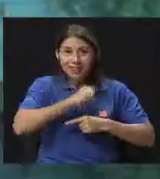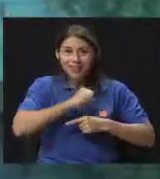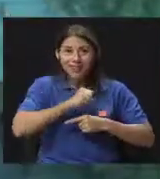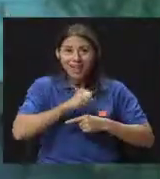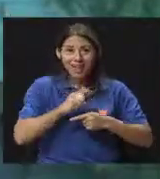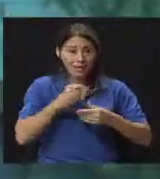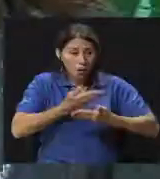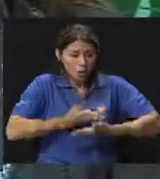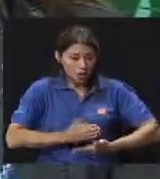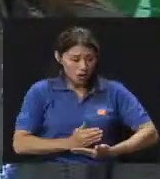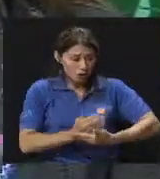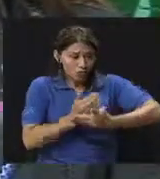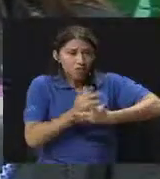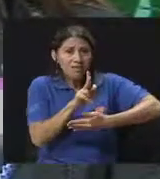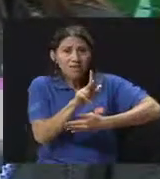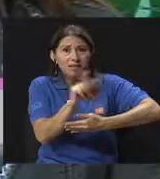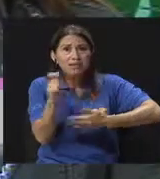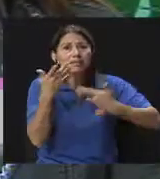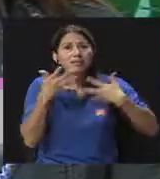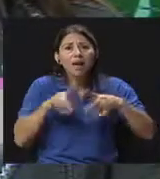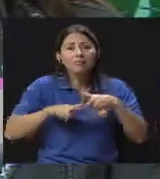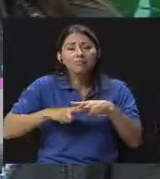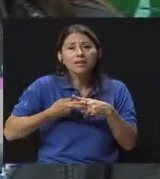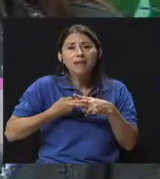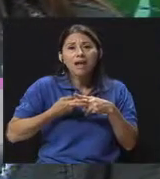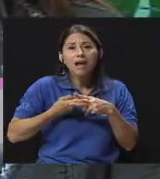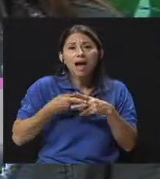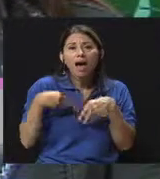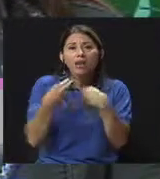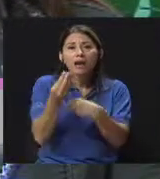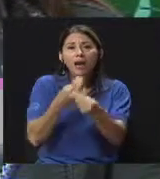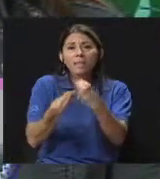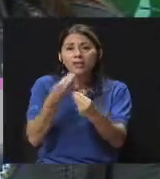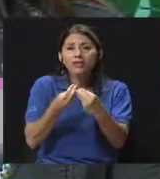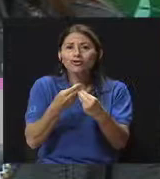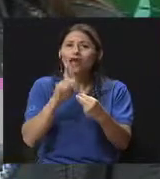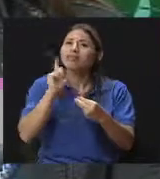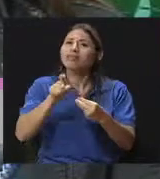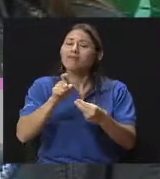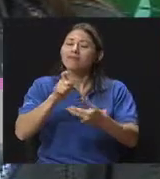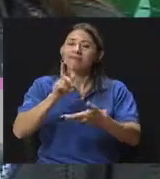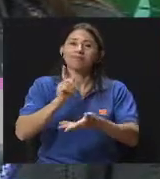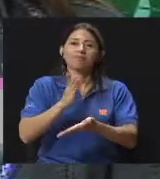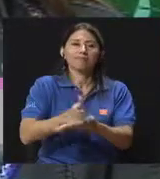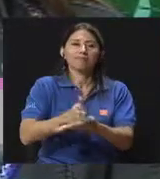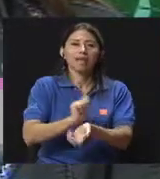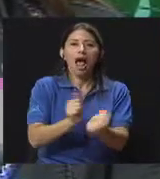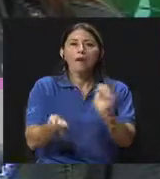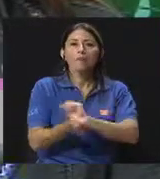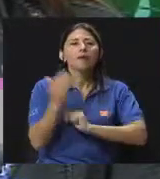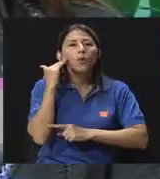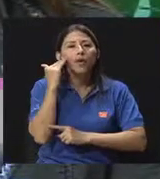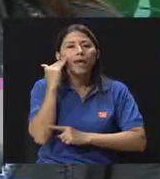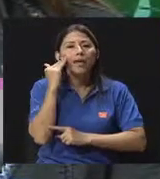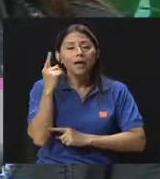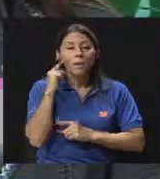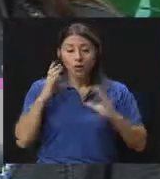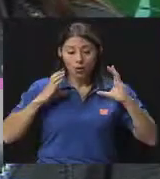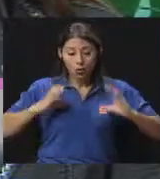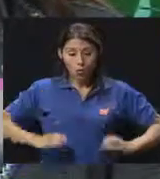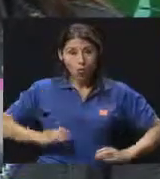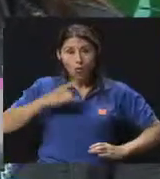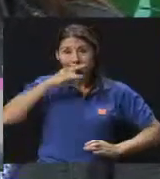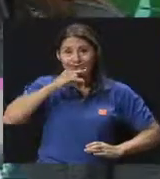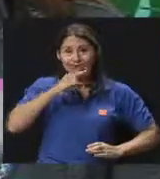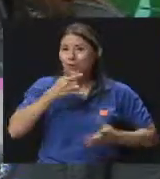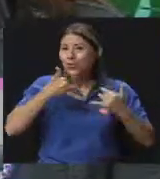de los 3 meses. Y es algo que tenemos que cambiar. ¿Por qué razón? Porque el cuerpito del niño fisiológicamente no está